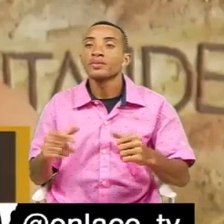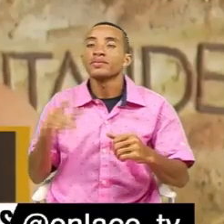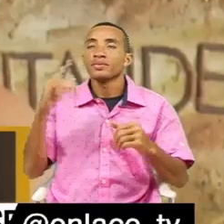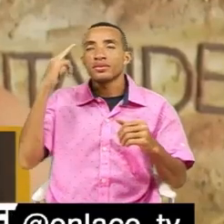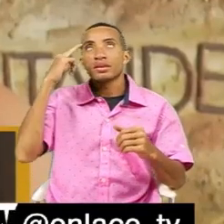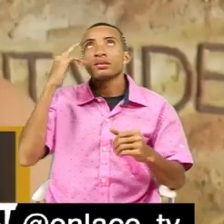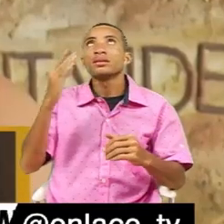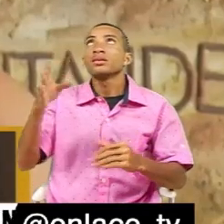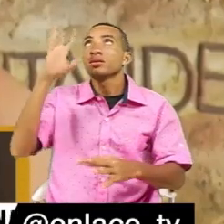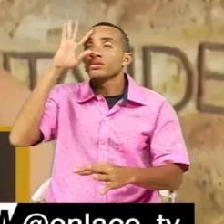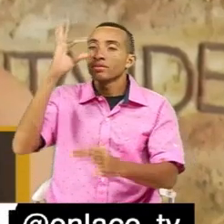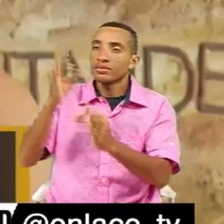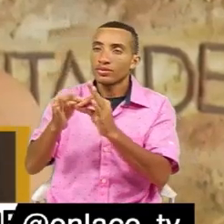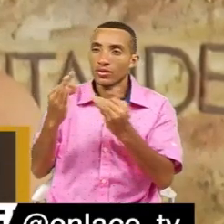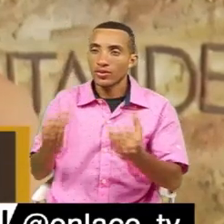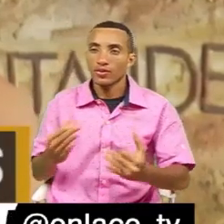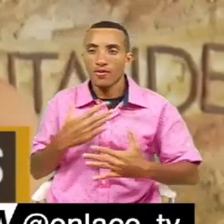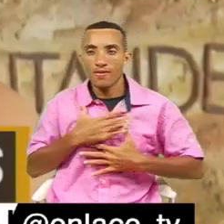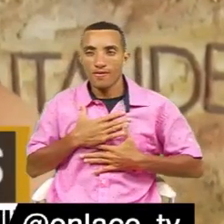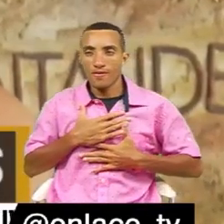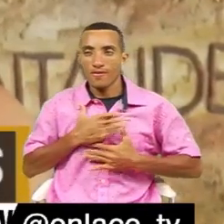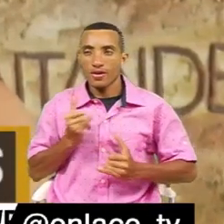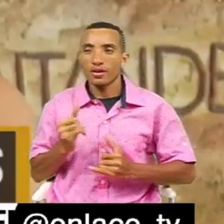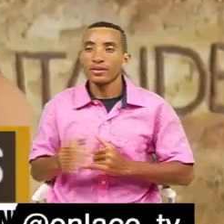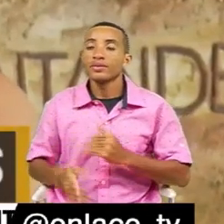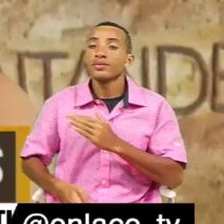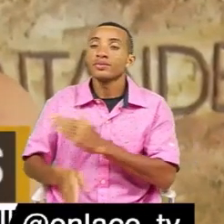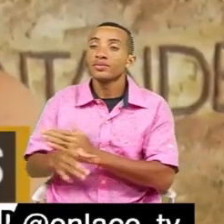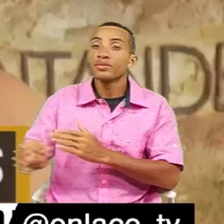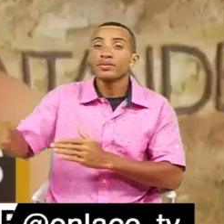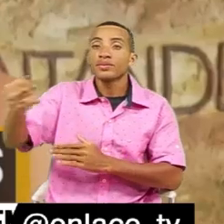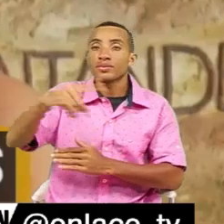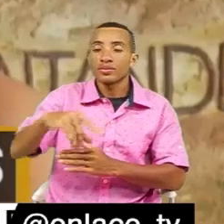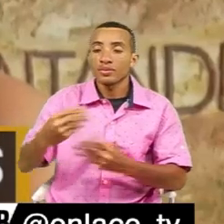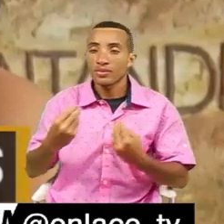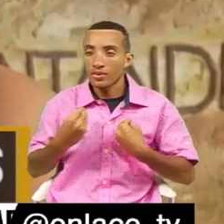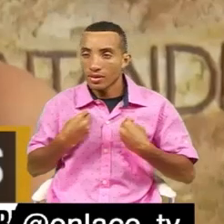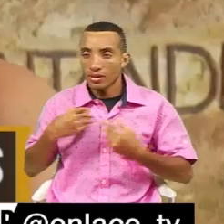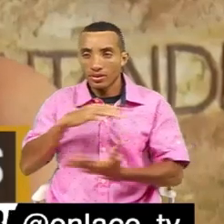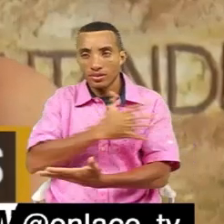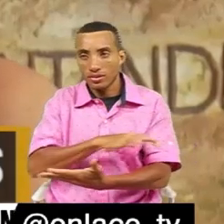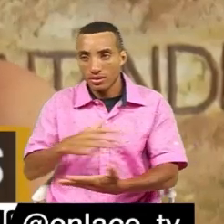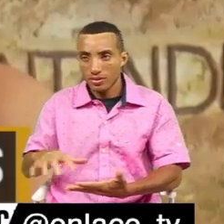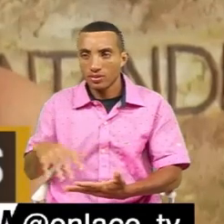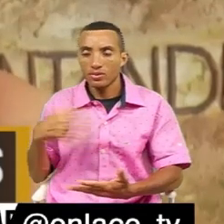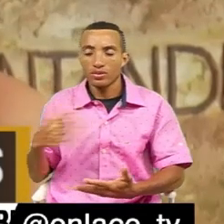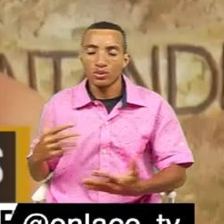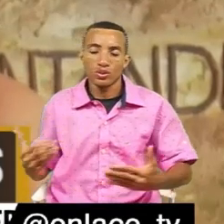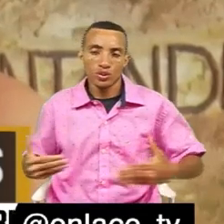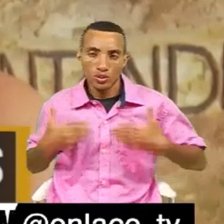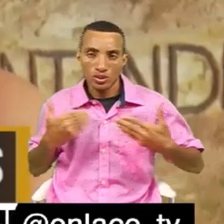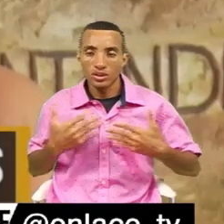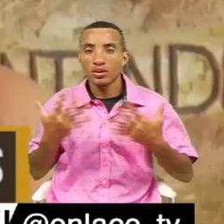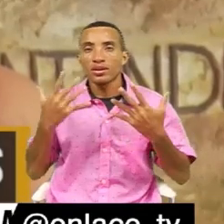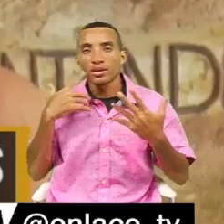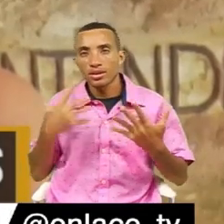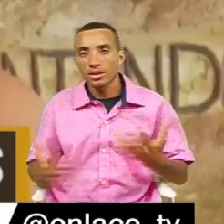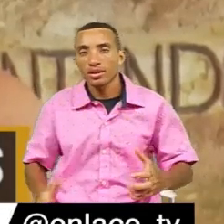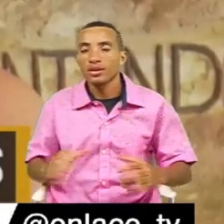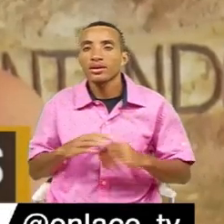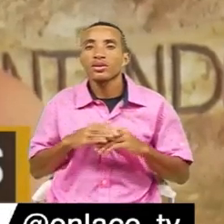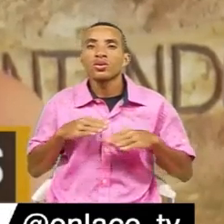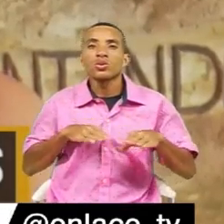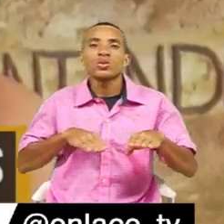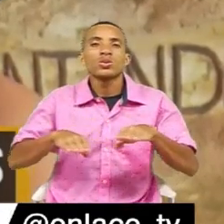pero hoy está súper feliz, el municipio está muy contento. Al parecer lo quieren recibir con caravana y todo, porque eso es como si hubiésemos